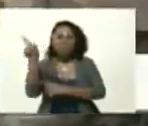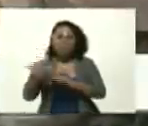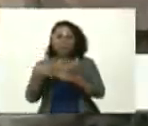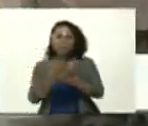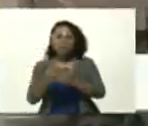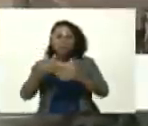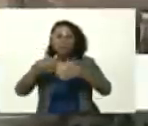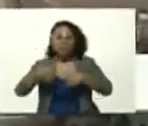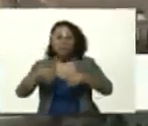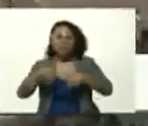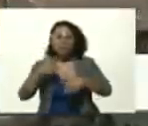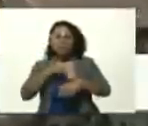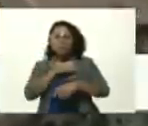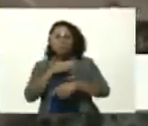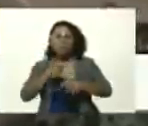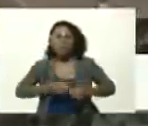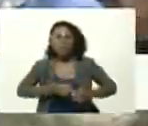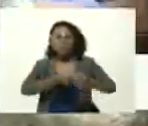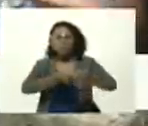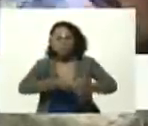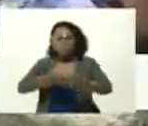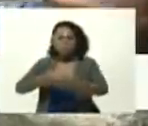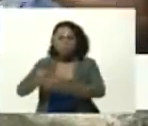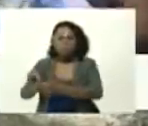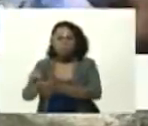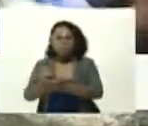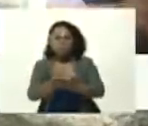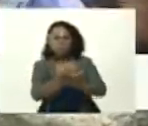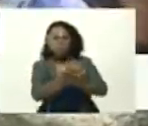hemos limpiado y recolectado